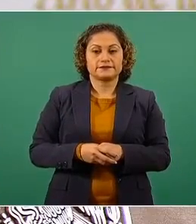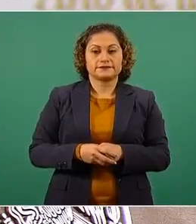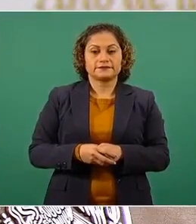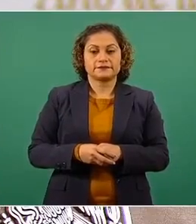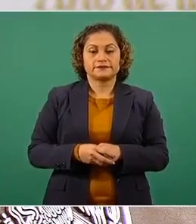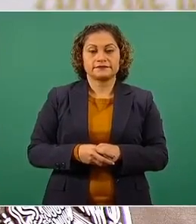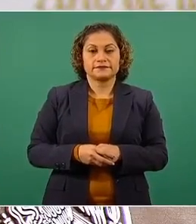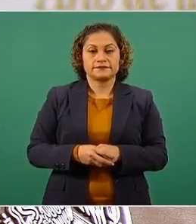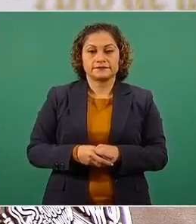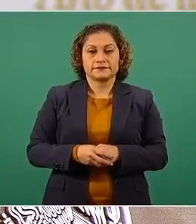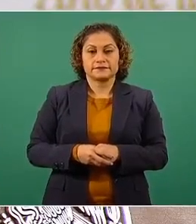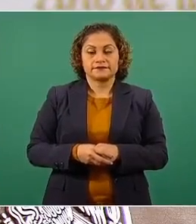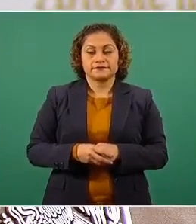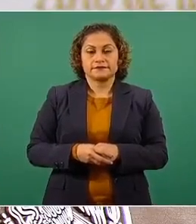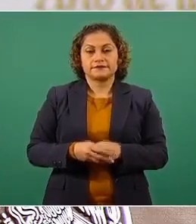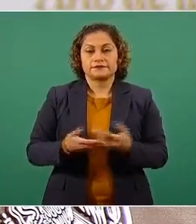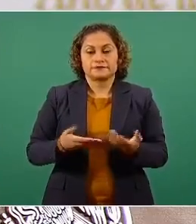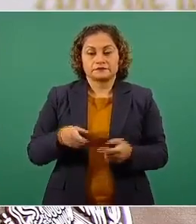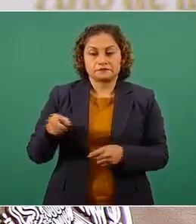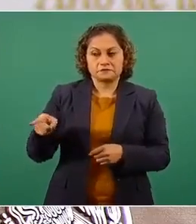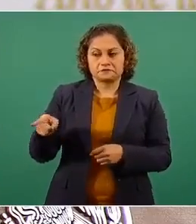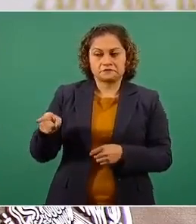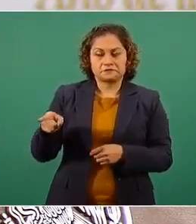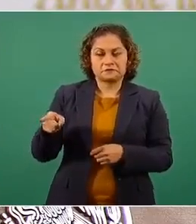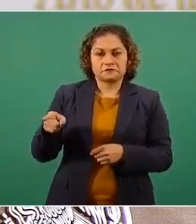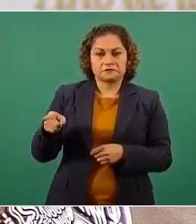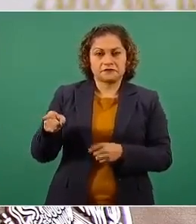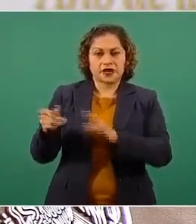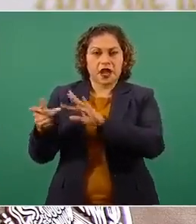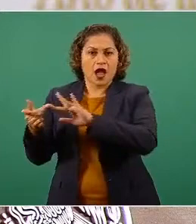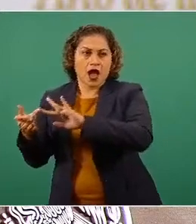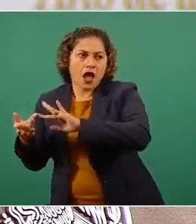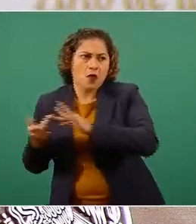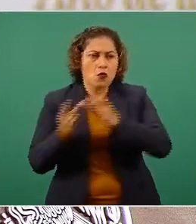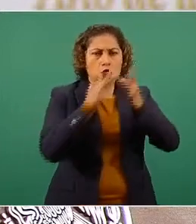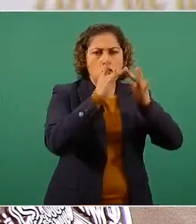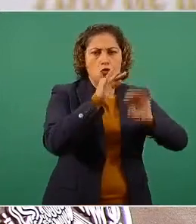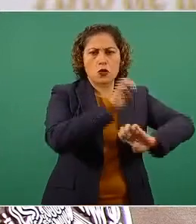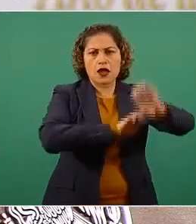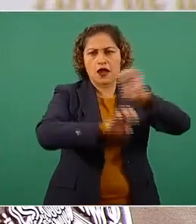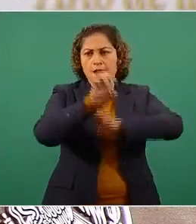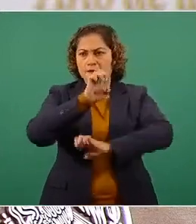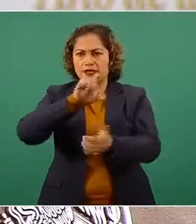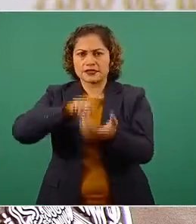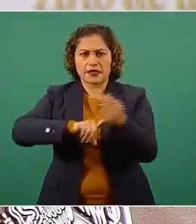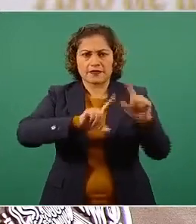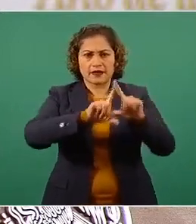subir energía de todas las plantas que están en el país,